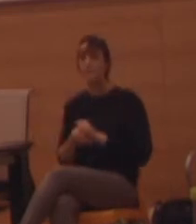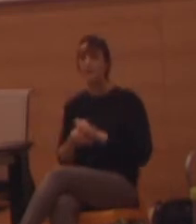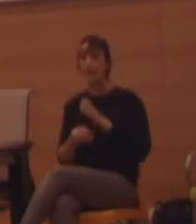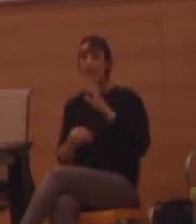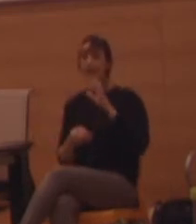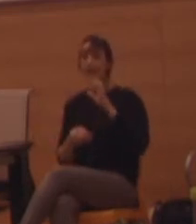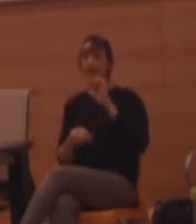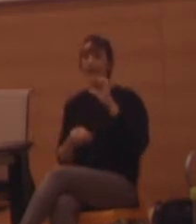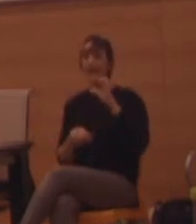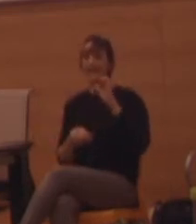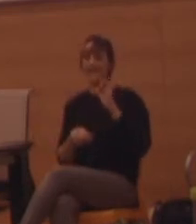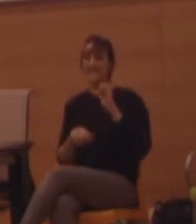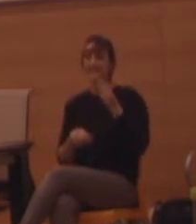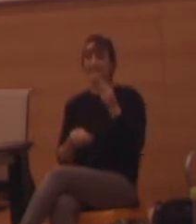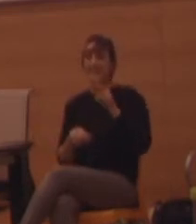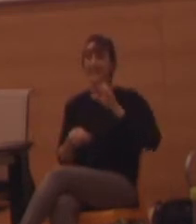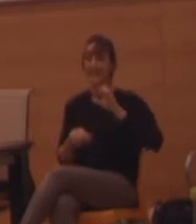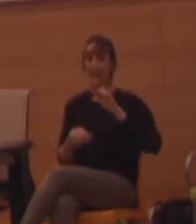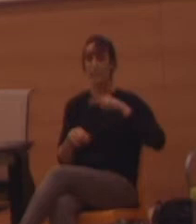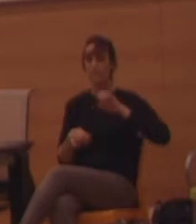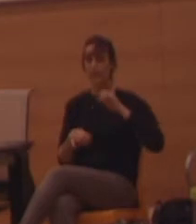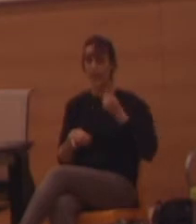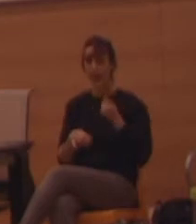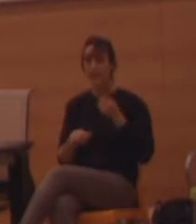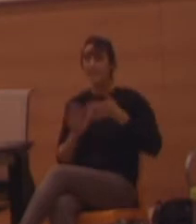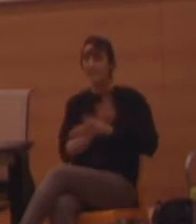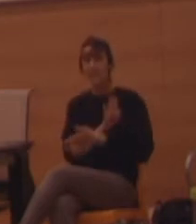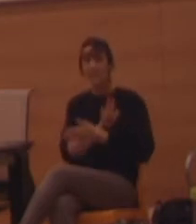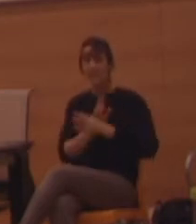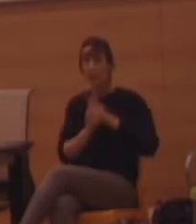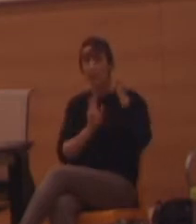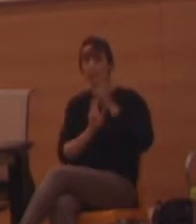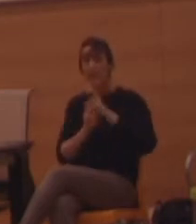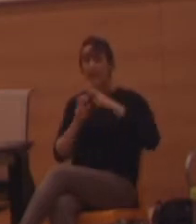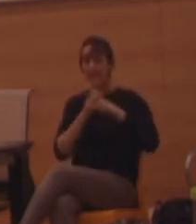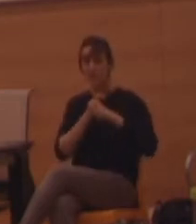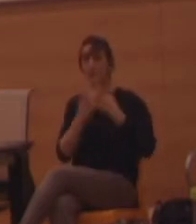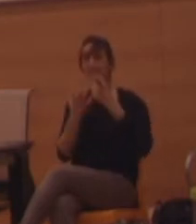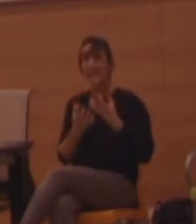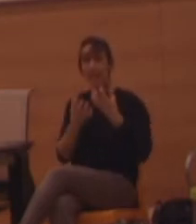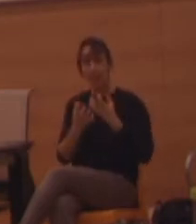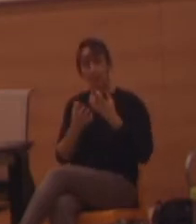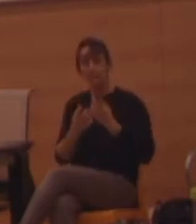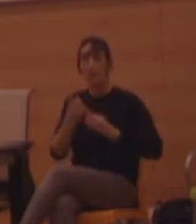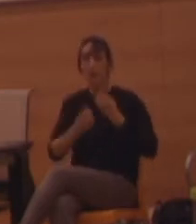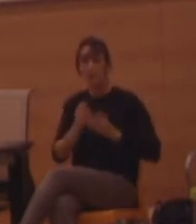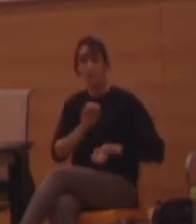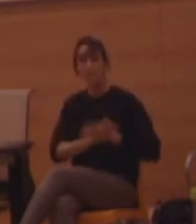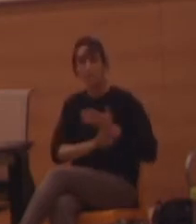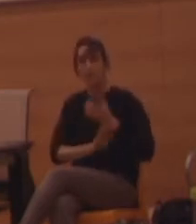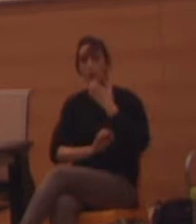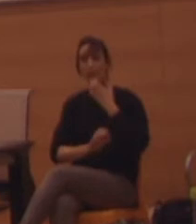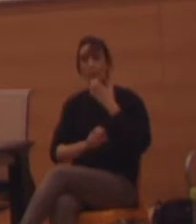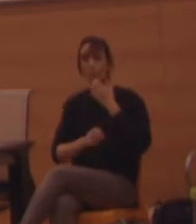isquemia, que la isquemia pues, nos va a producir lo que son las lesiones, que a veces son lesiones secas, gangrenas